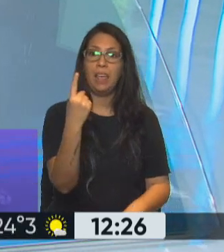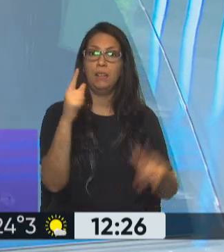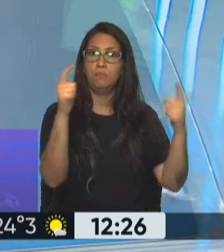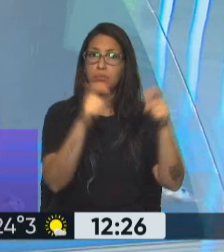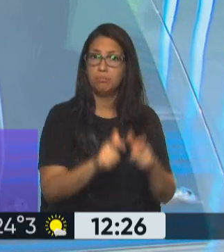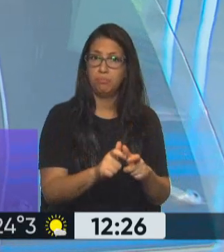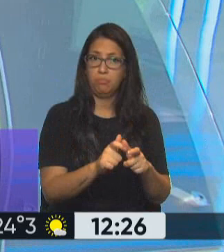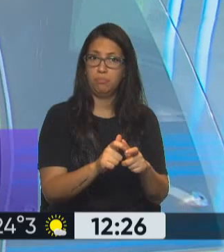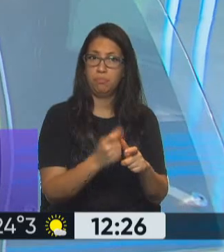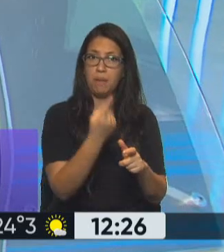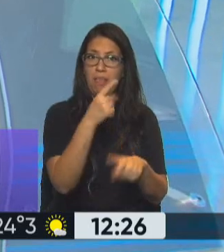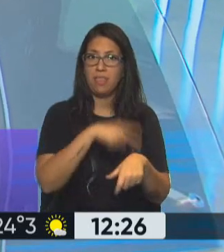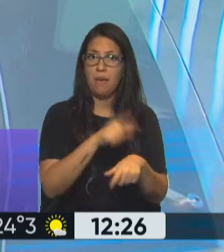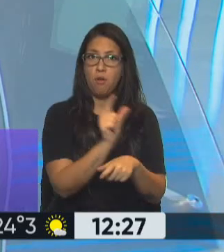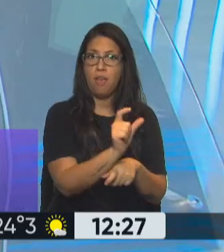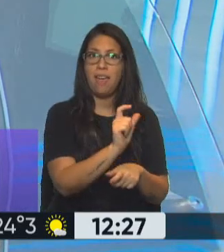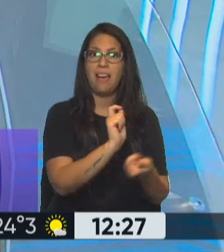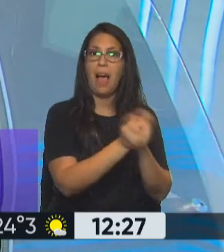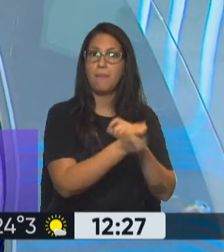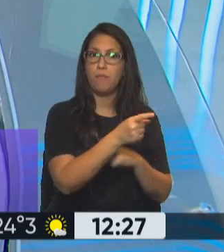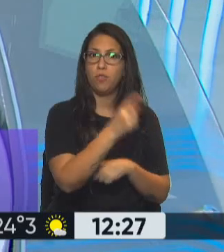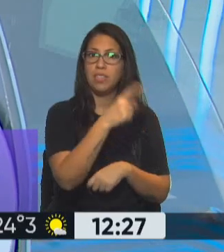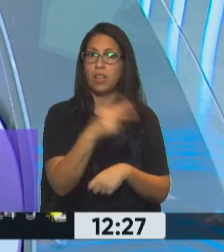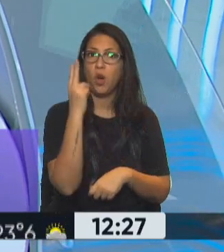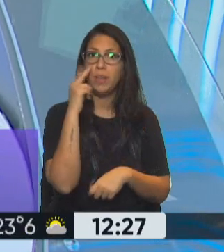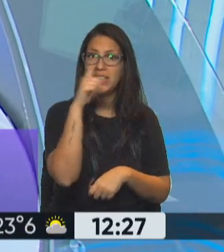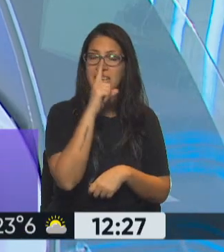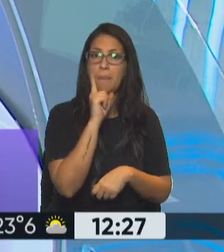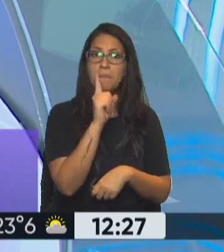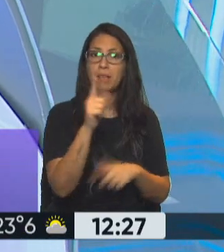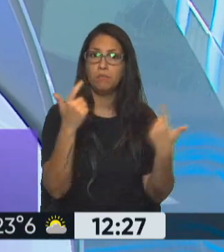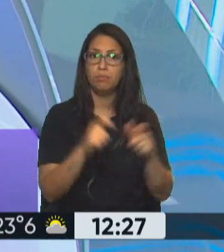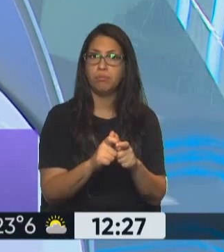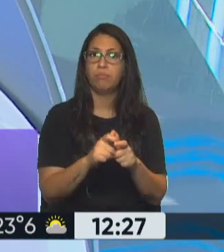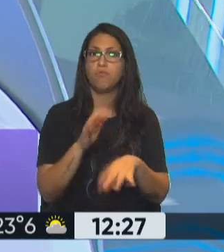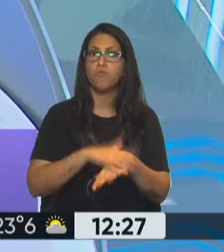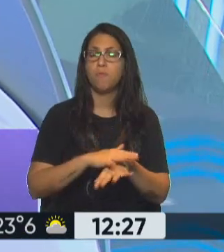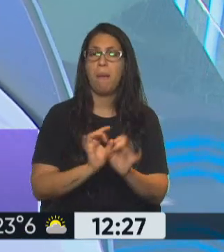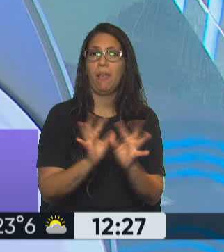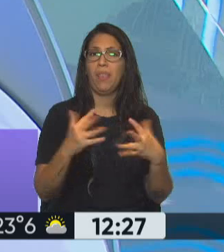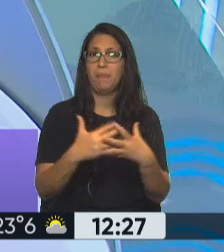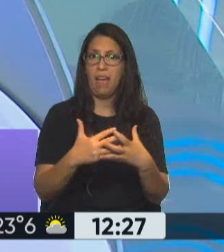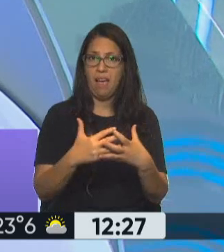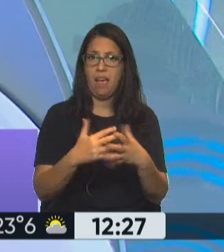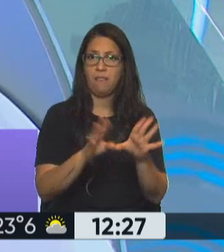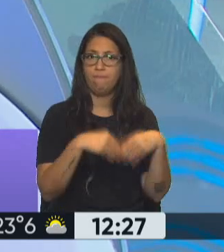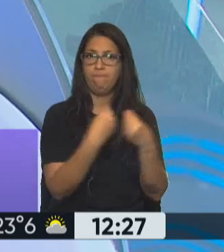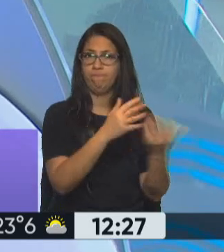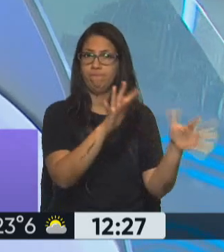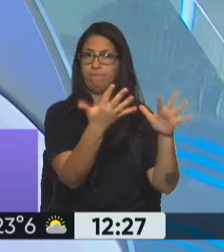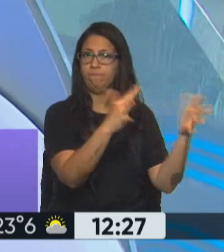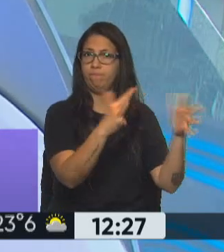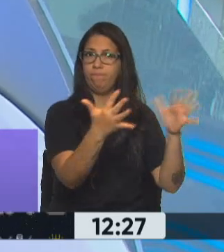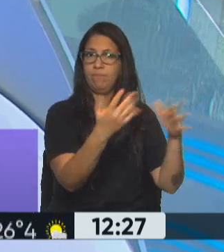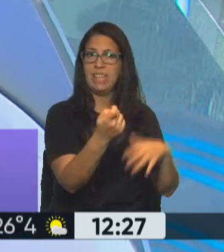primer periodo, la crisis de Cambiemos. Sí. 197.000 la crisis de la pandemia. Es decir, ahí ya tenés alrededor